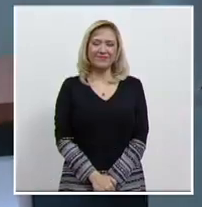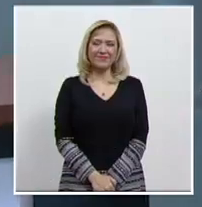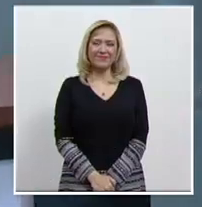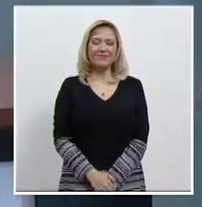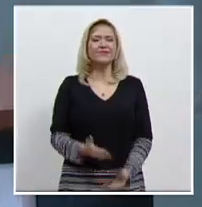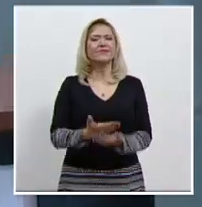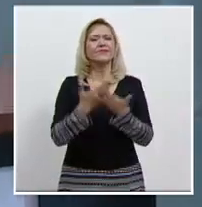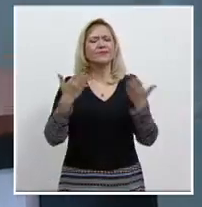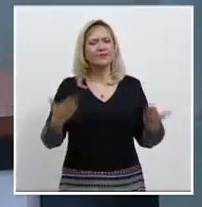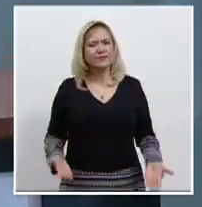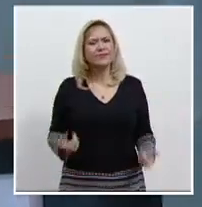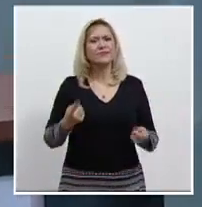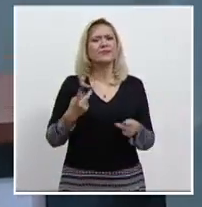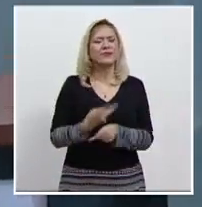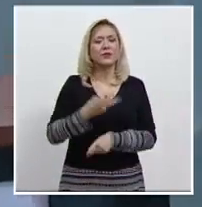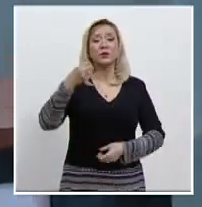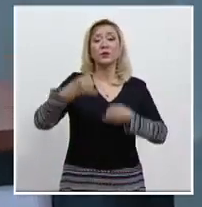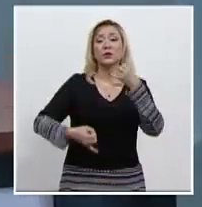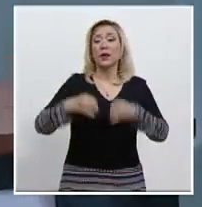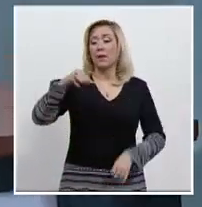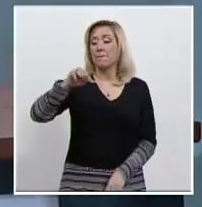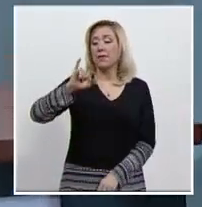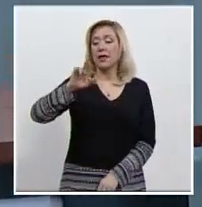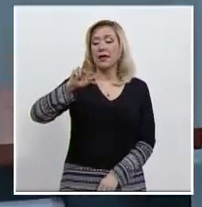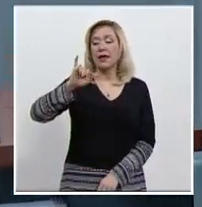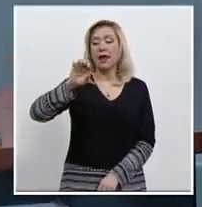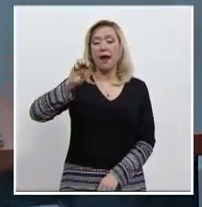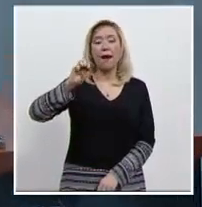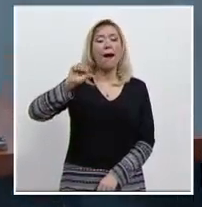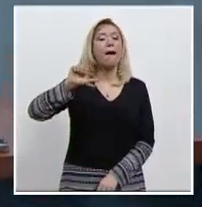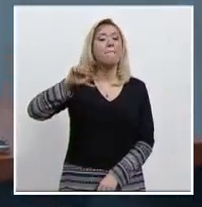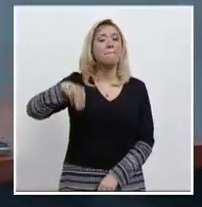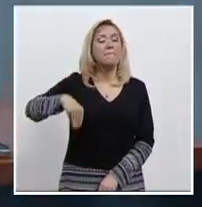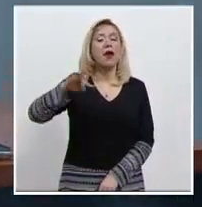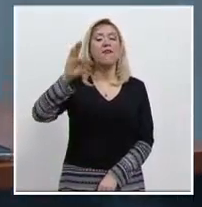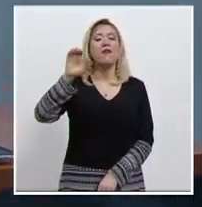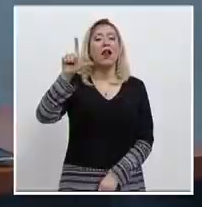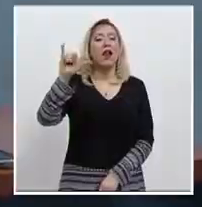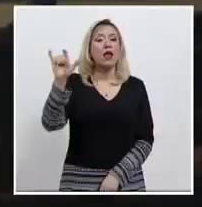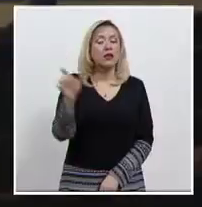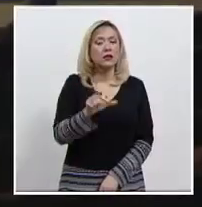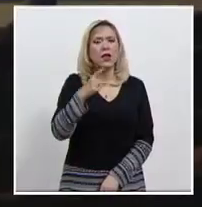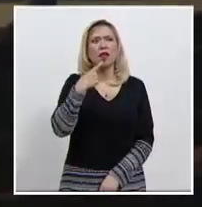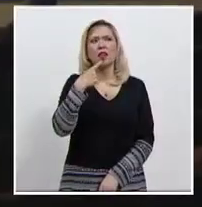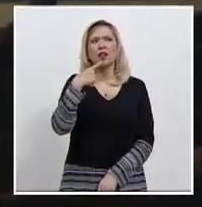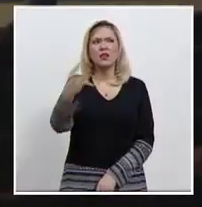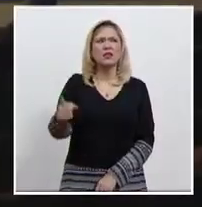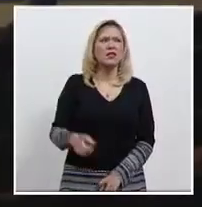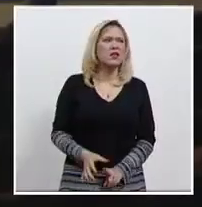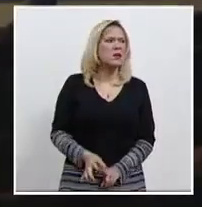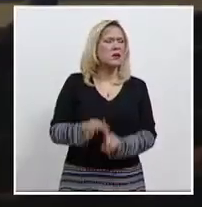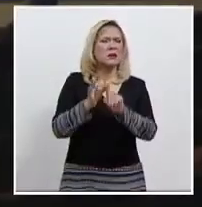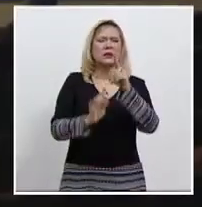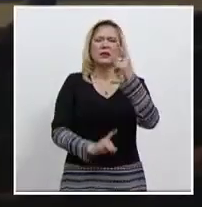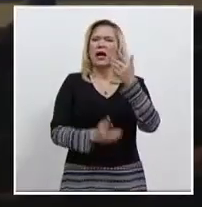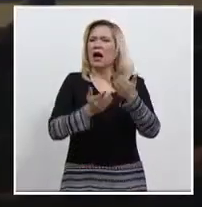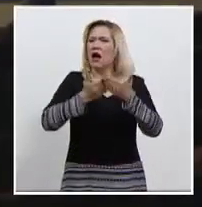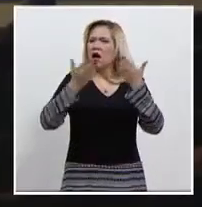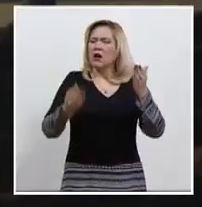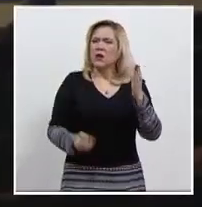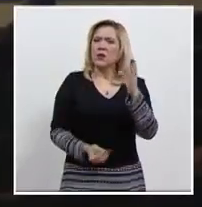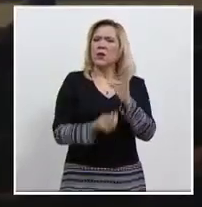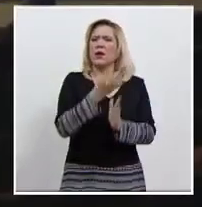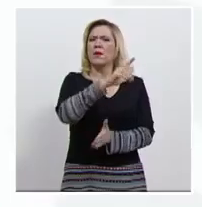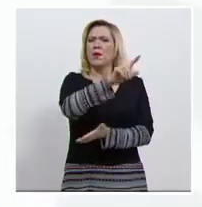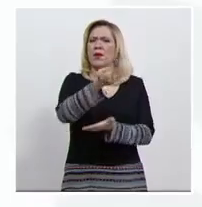Y en más noticias, la jueza Miriam Lisbeth Félix Diarte recordó que uno de los principales elementos del nuevo sistema de